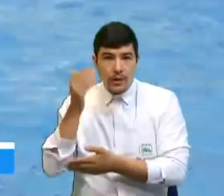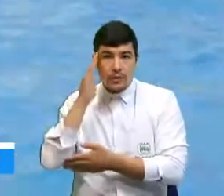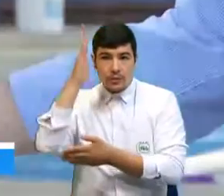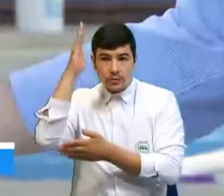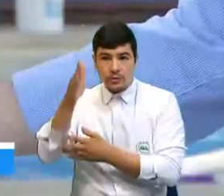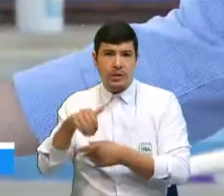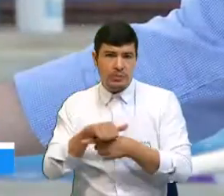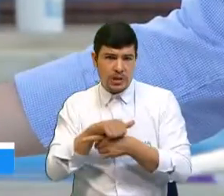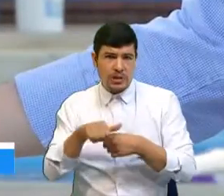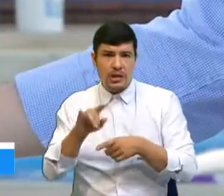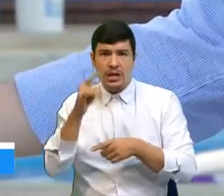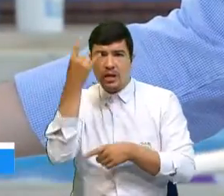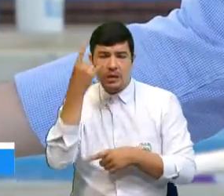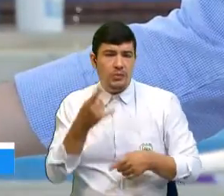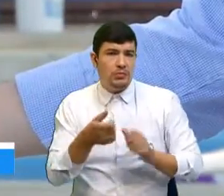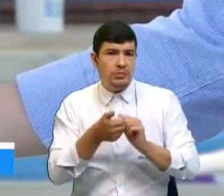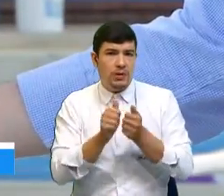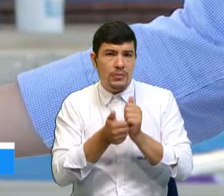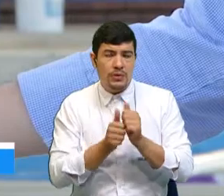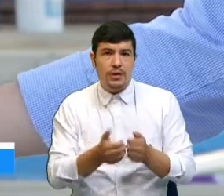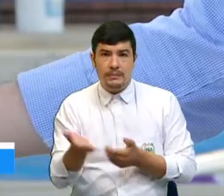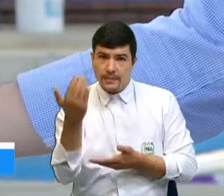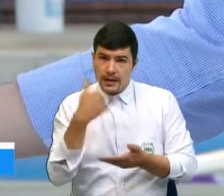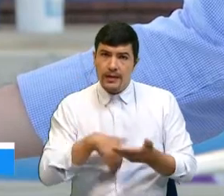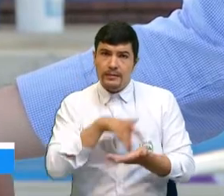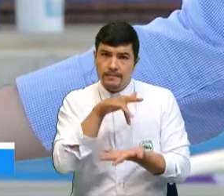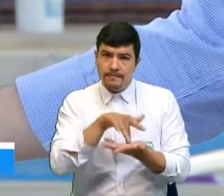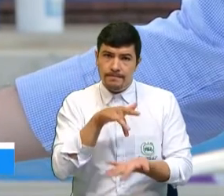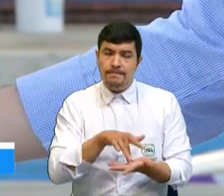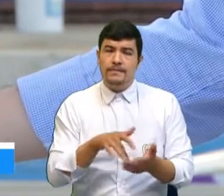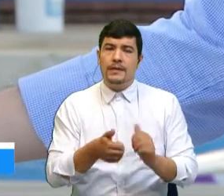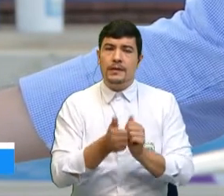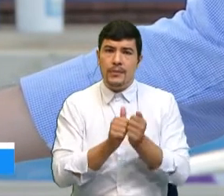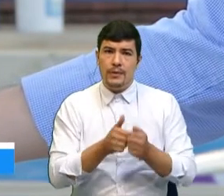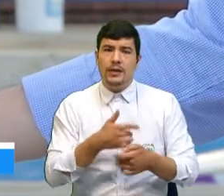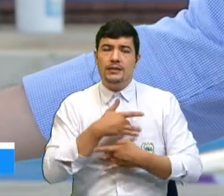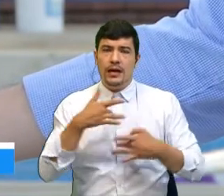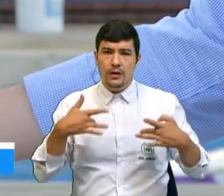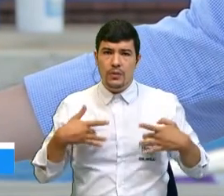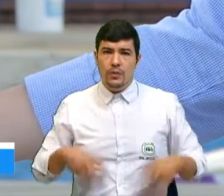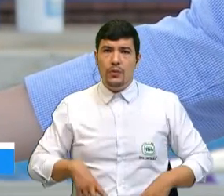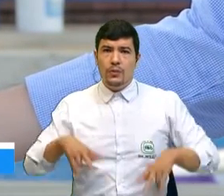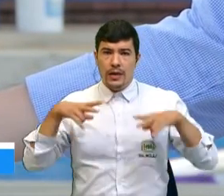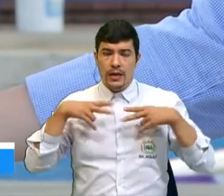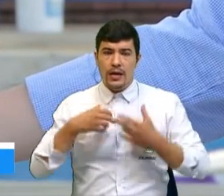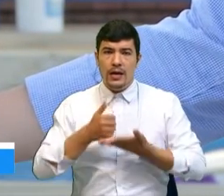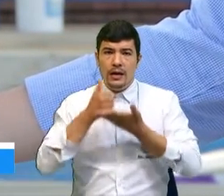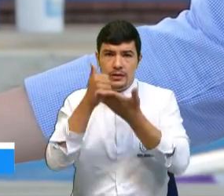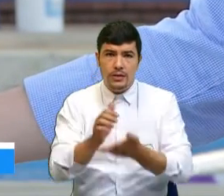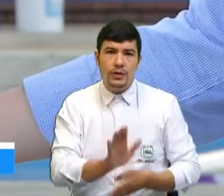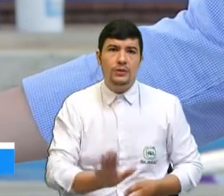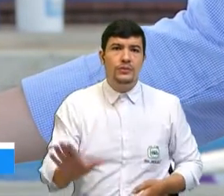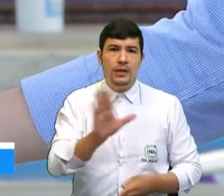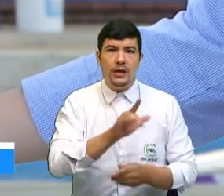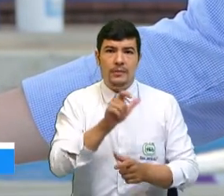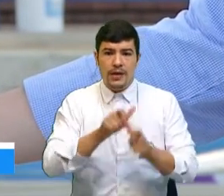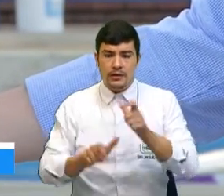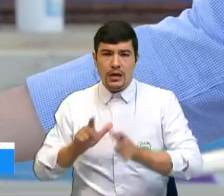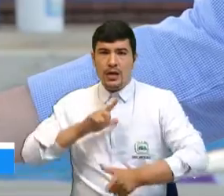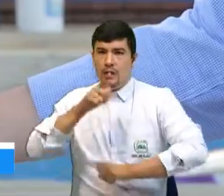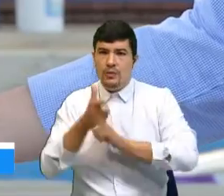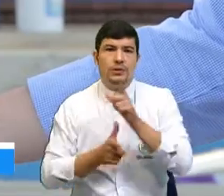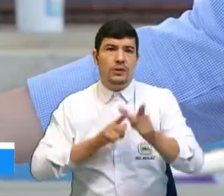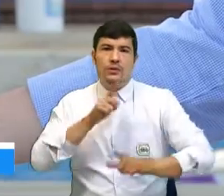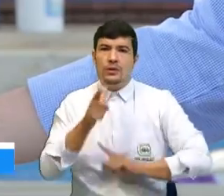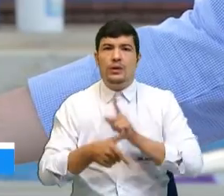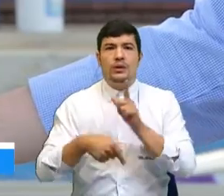alguna disciplina. Ingresen al deporte, el deporte es vida, salud, les ayuda a cambiar la mentalidad, los ayuda a ser personas guerreras y a luchar cada